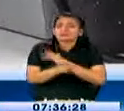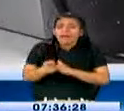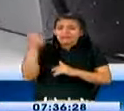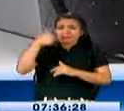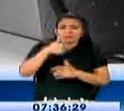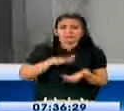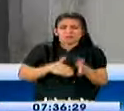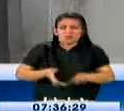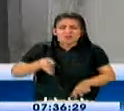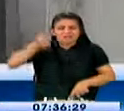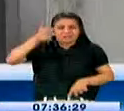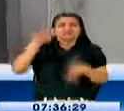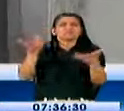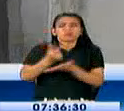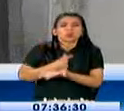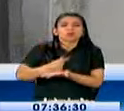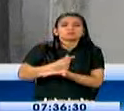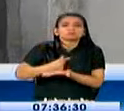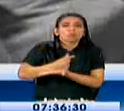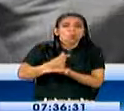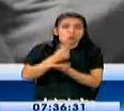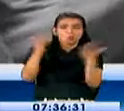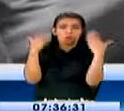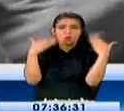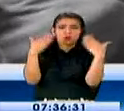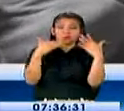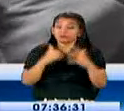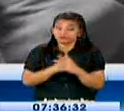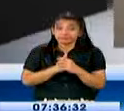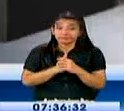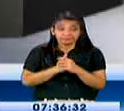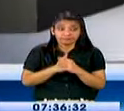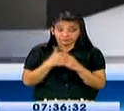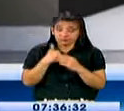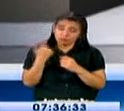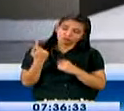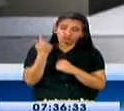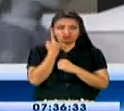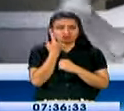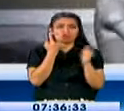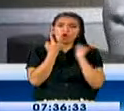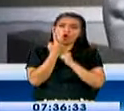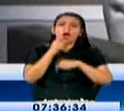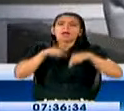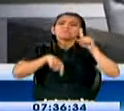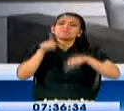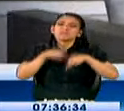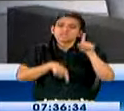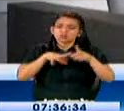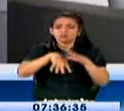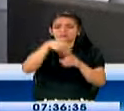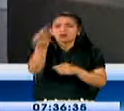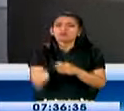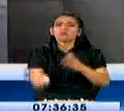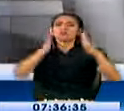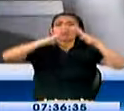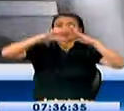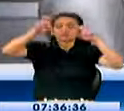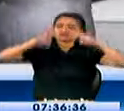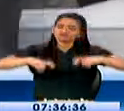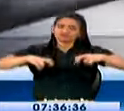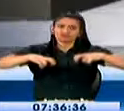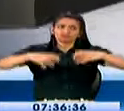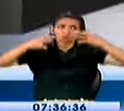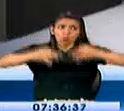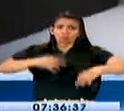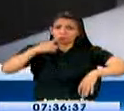de asesinato en el sector del Guasmo Norte. Indica que ellos junto a un amigo estaban conversando sentados afuera de su casa cuando un